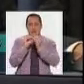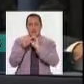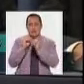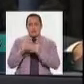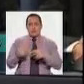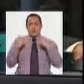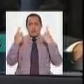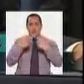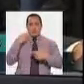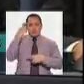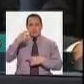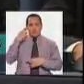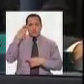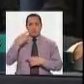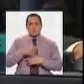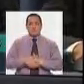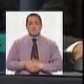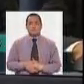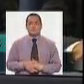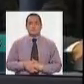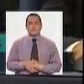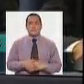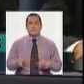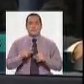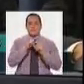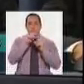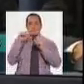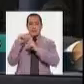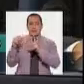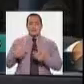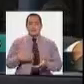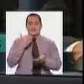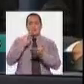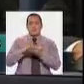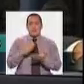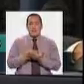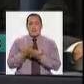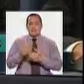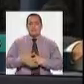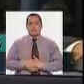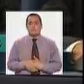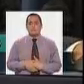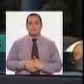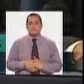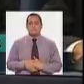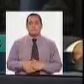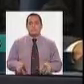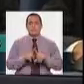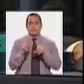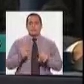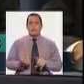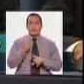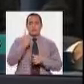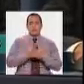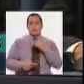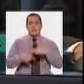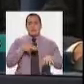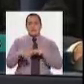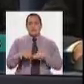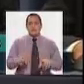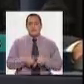con fines políticos, con frases sacadas fuera de contexto, que lo único que hacen